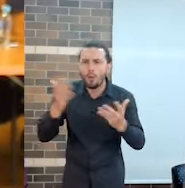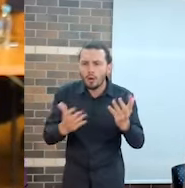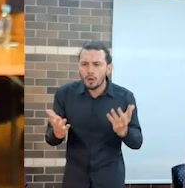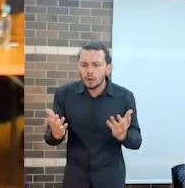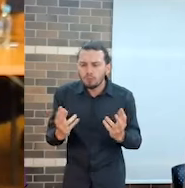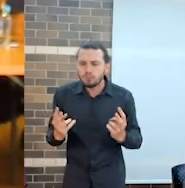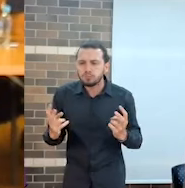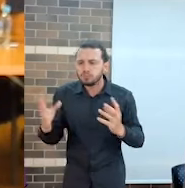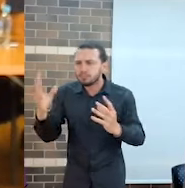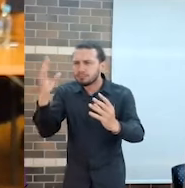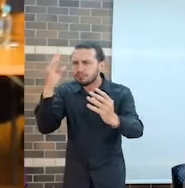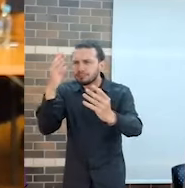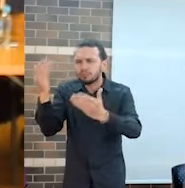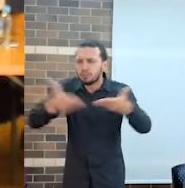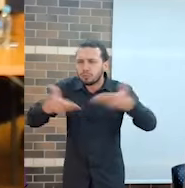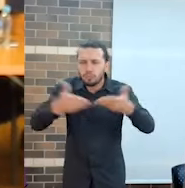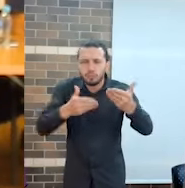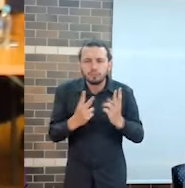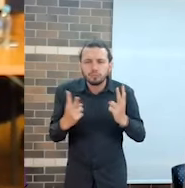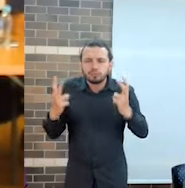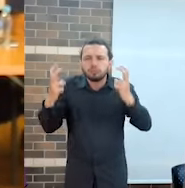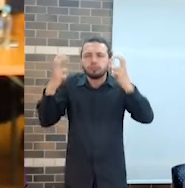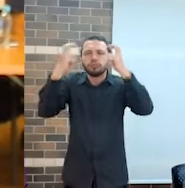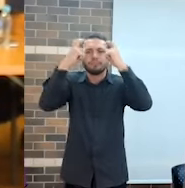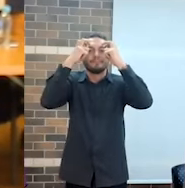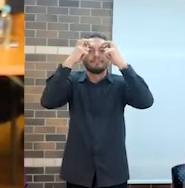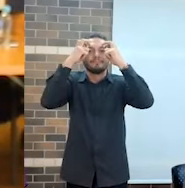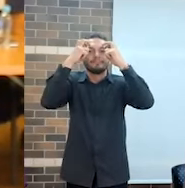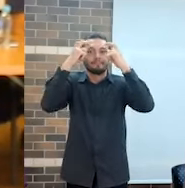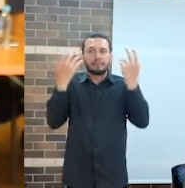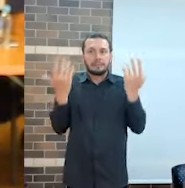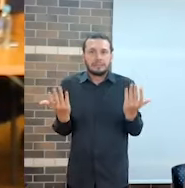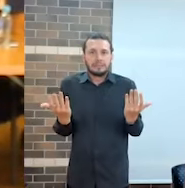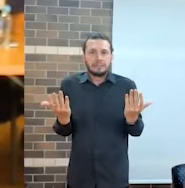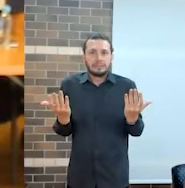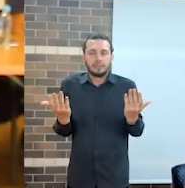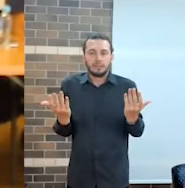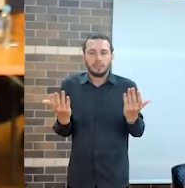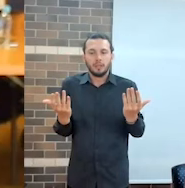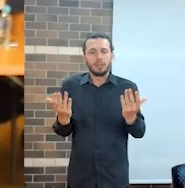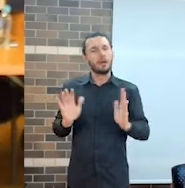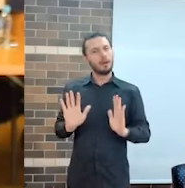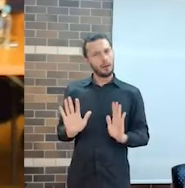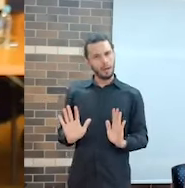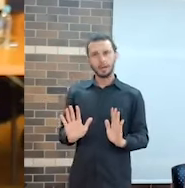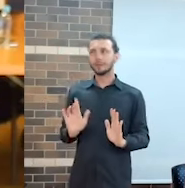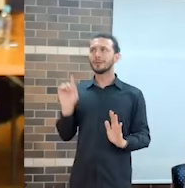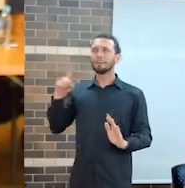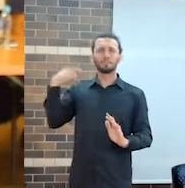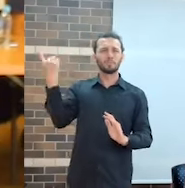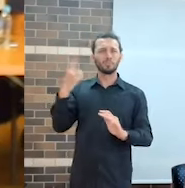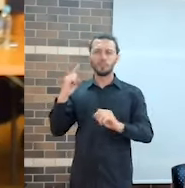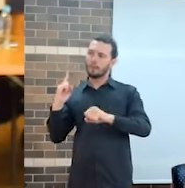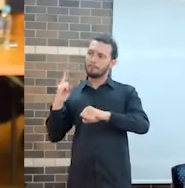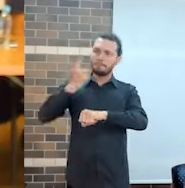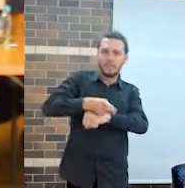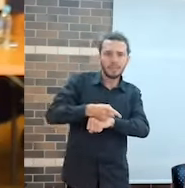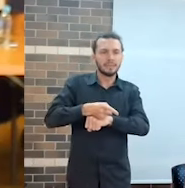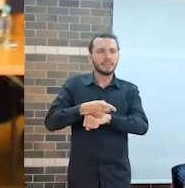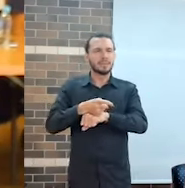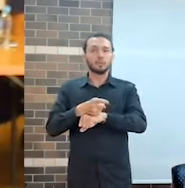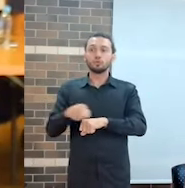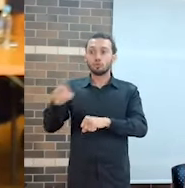conocimiento. A veces, por ejemplo, y digamos que esta hegemonía que ha coartado